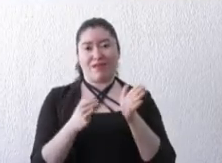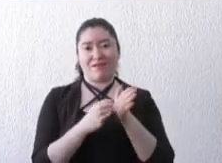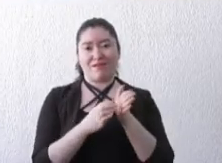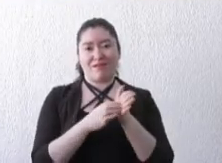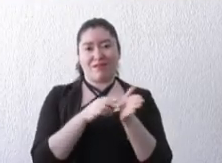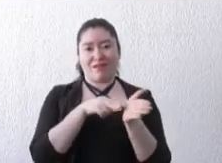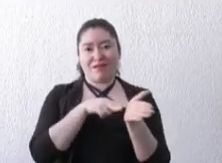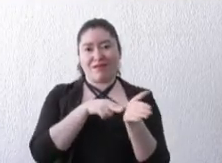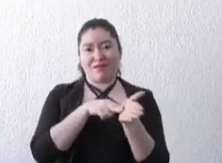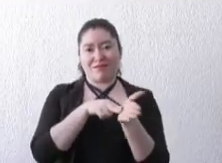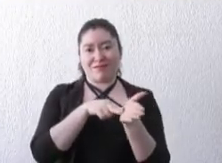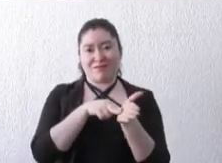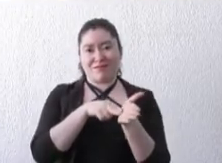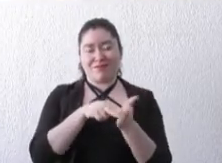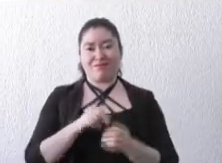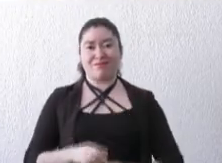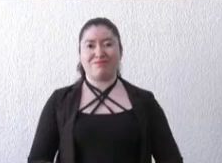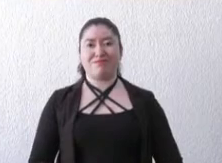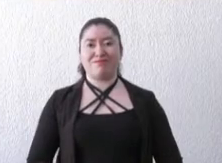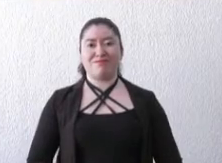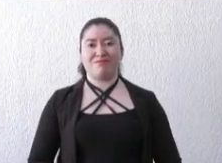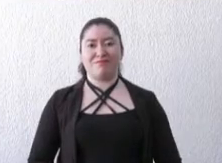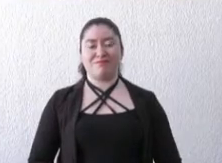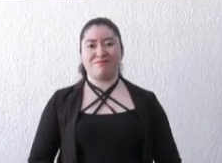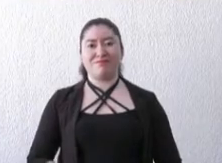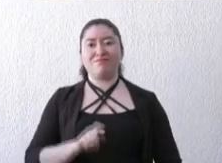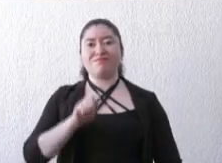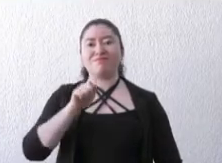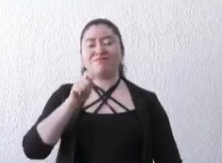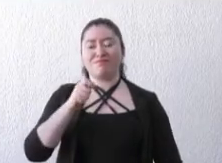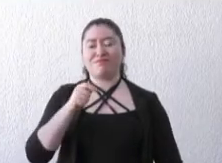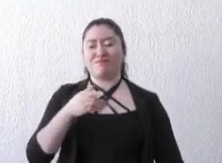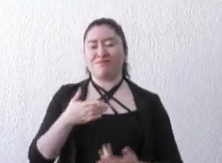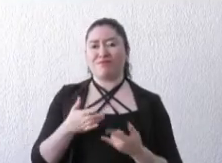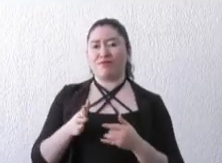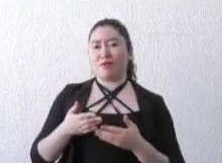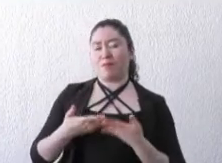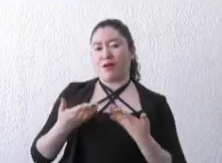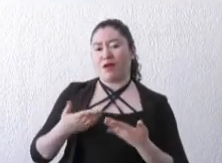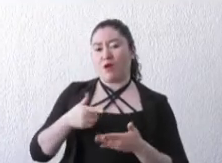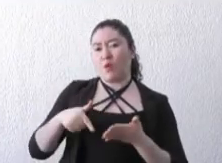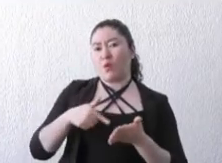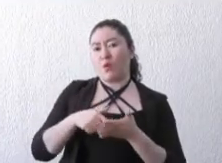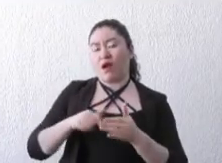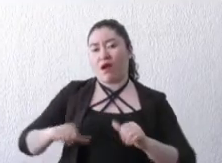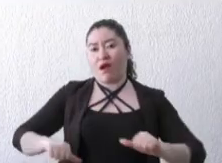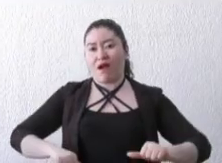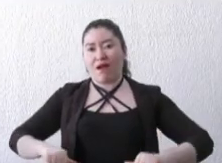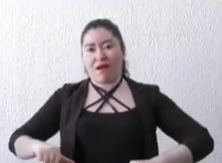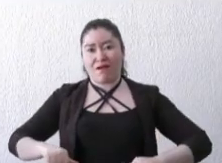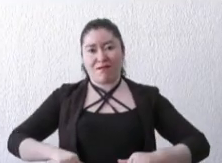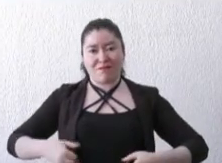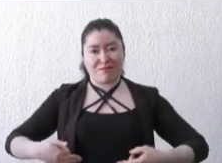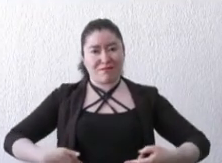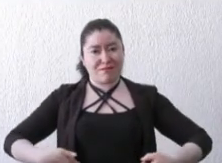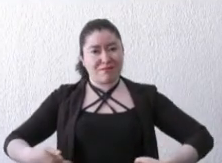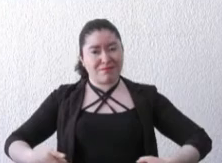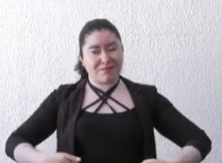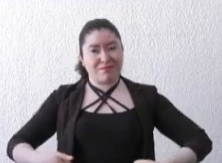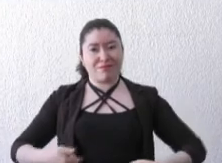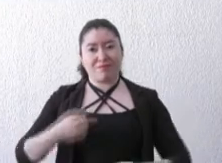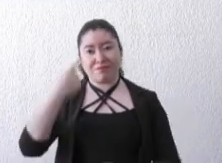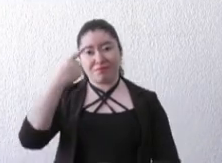Es una invención escénica para que de manera flexible un espacio